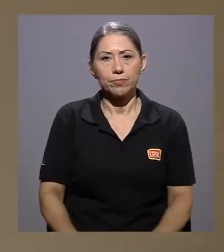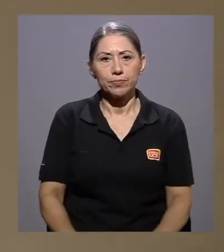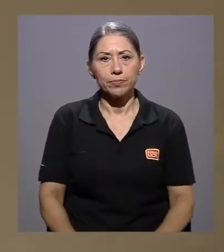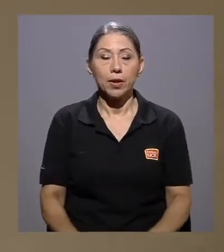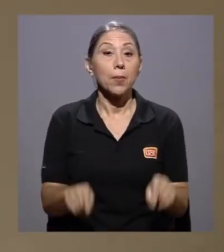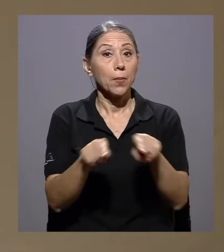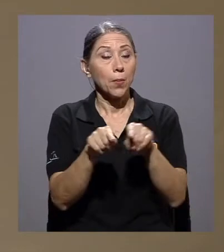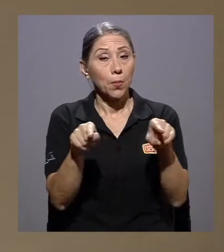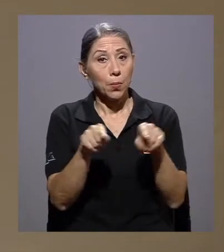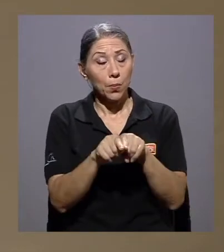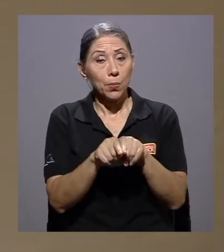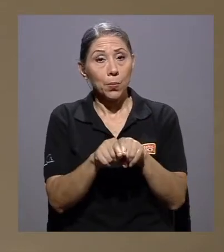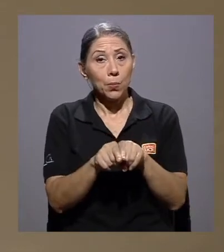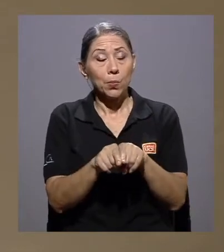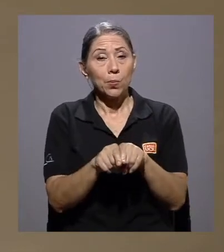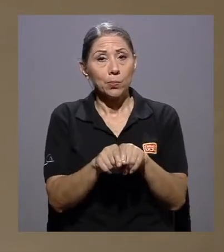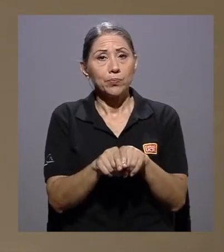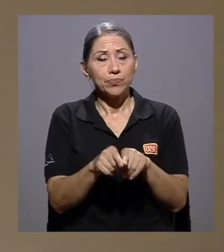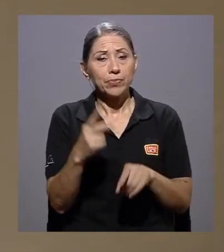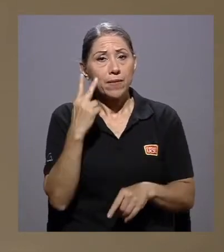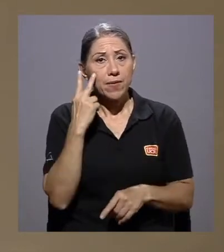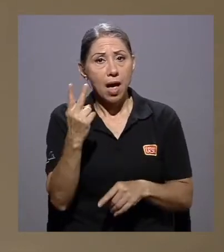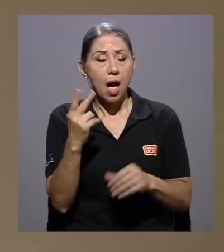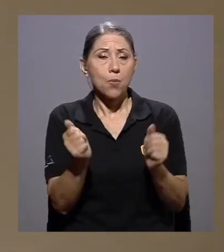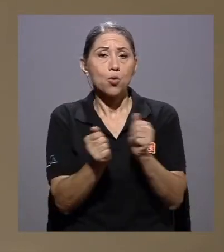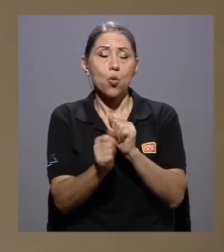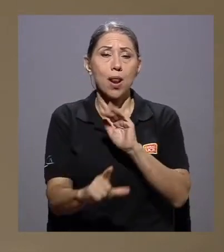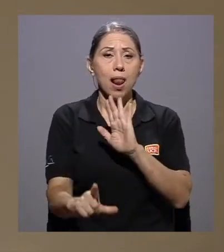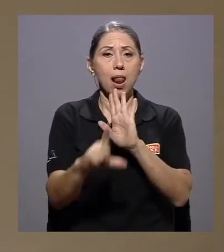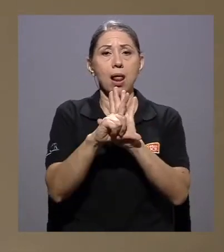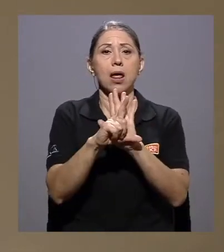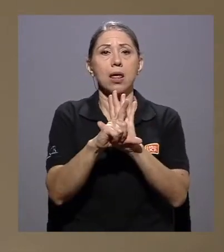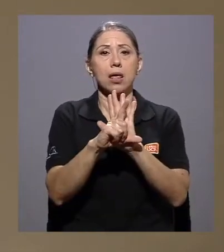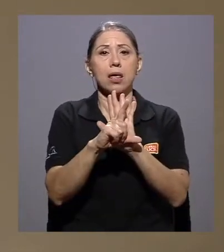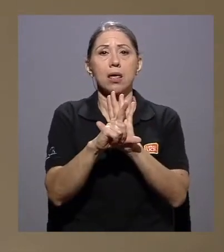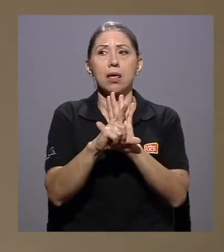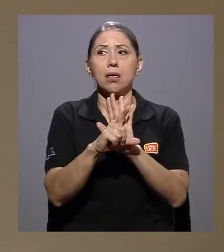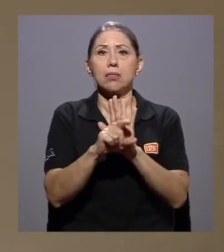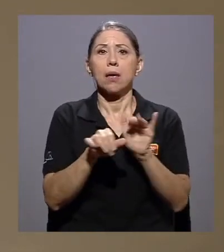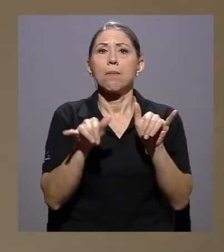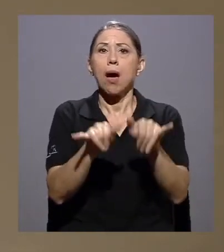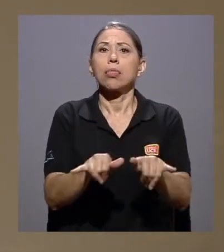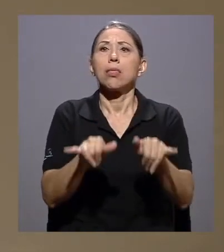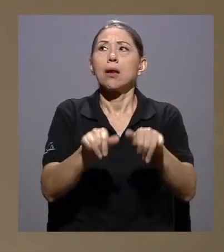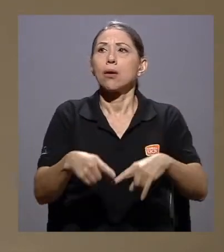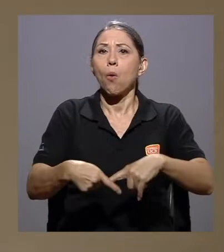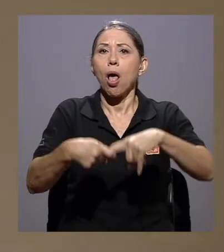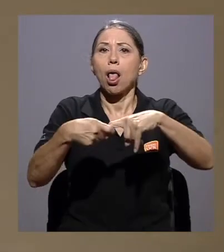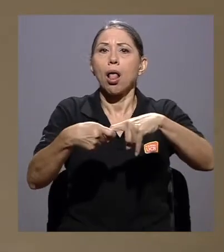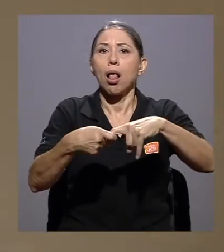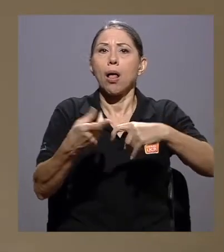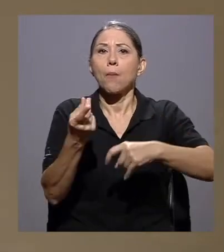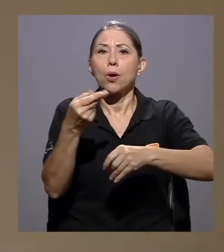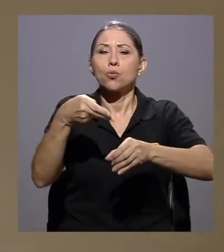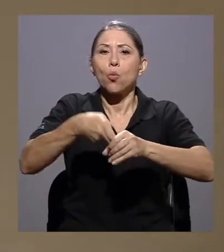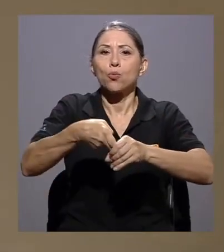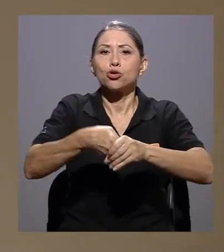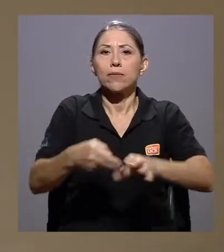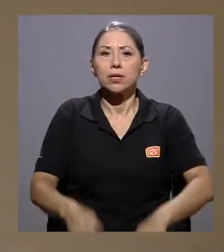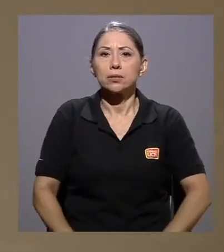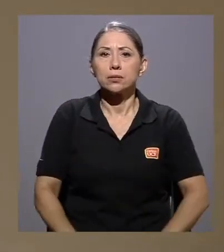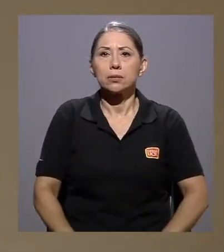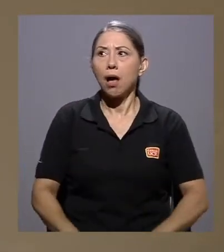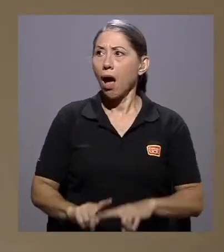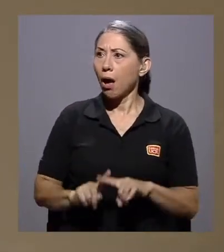veámoslo claramente en la ley de mantener congelados los combustibles. Ah, bueno, pero el diésel no.